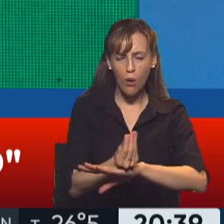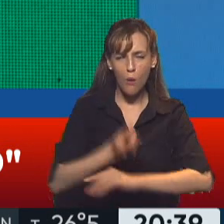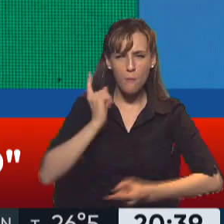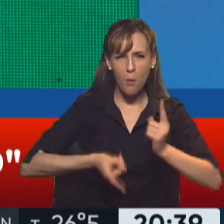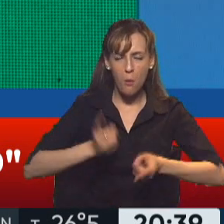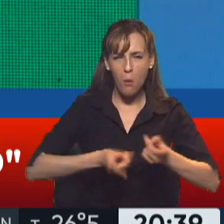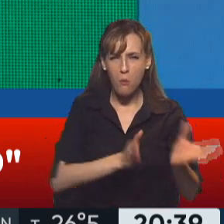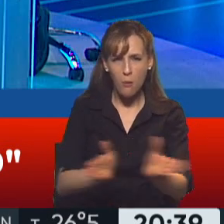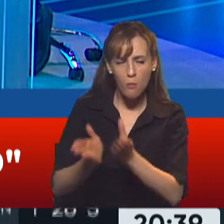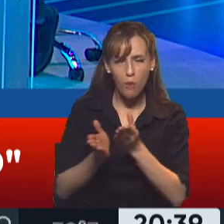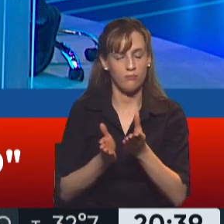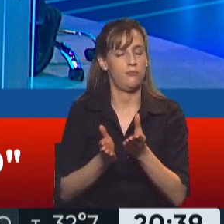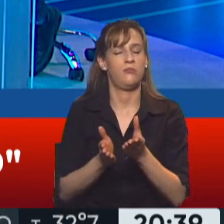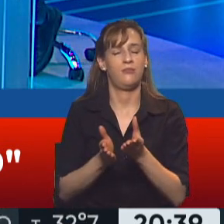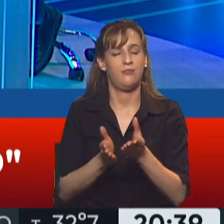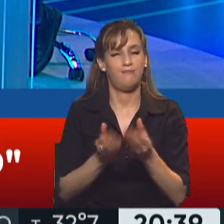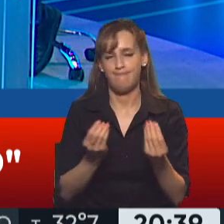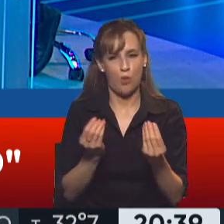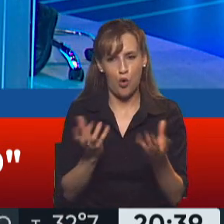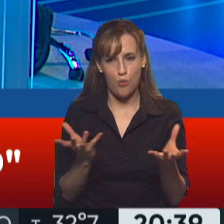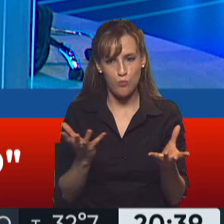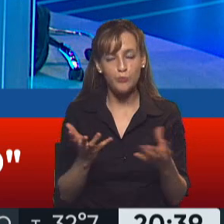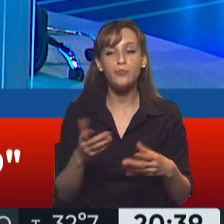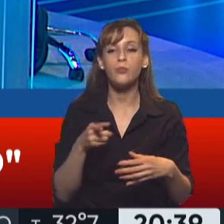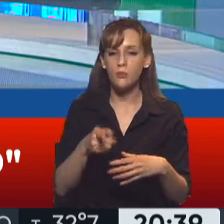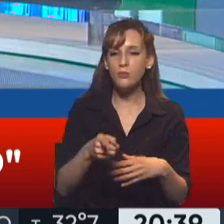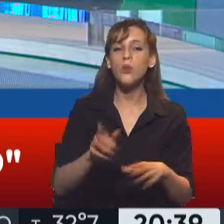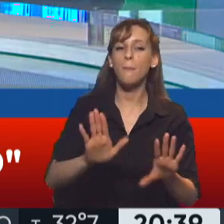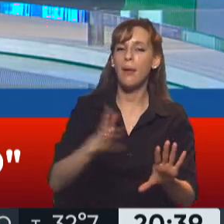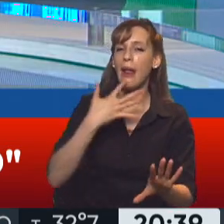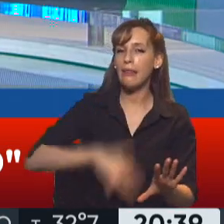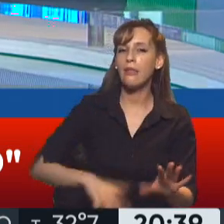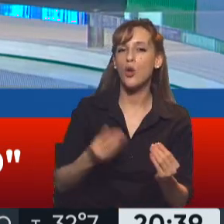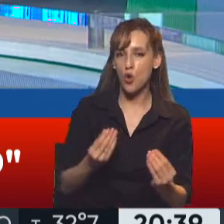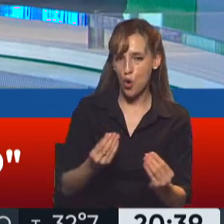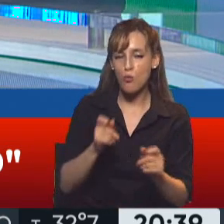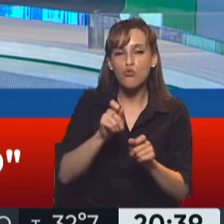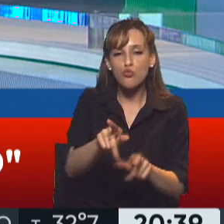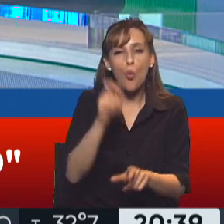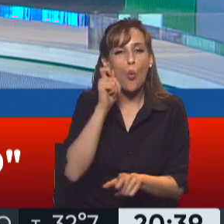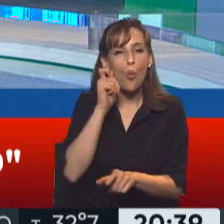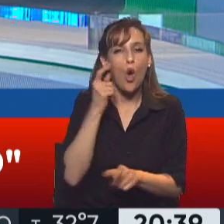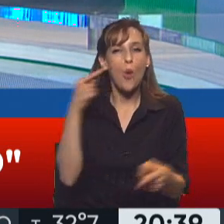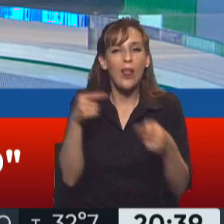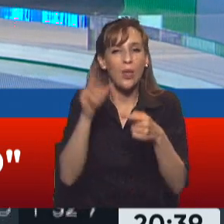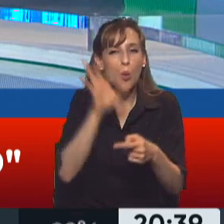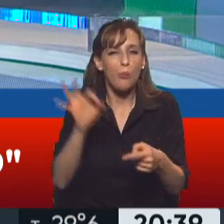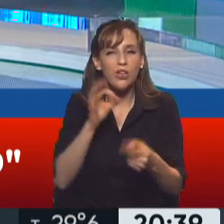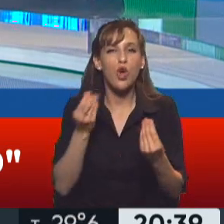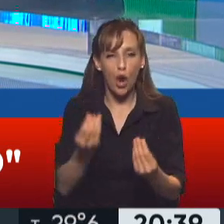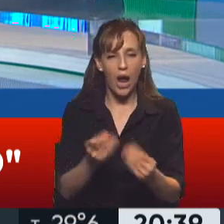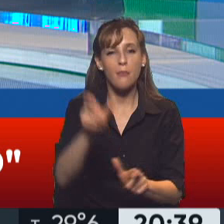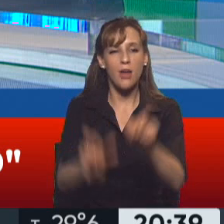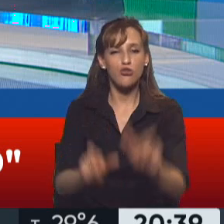liberal. Para comprender es una filosofía basada en la libertad individual de determinados individuos